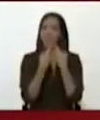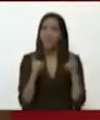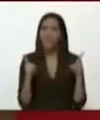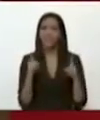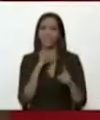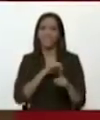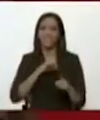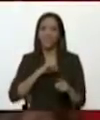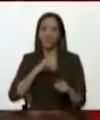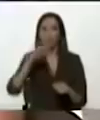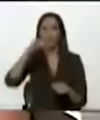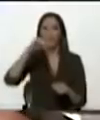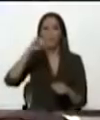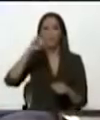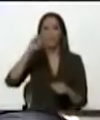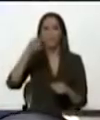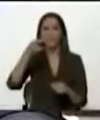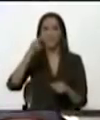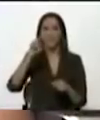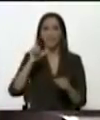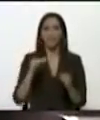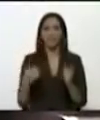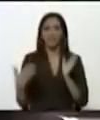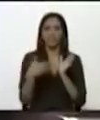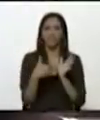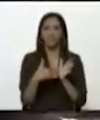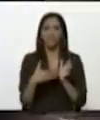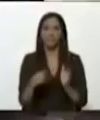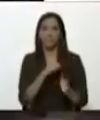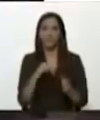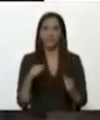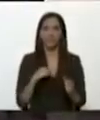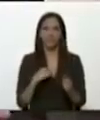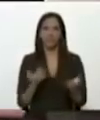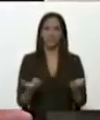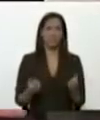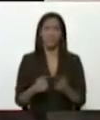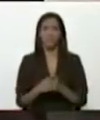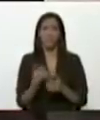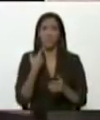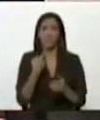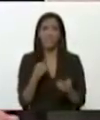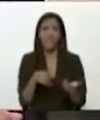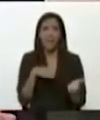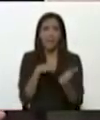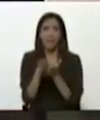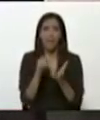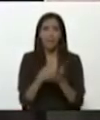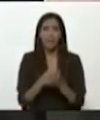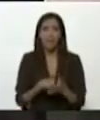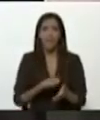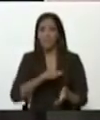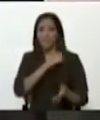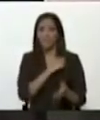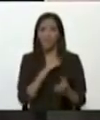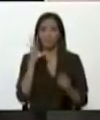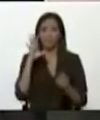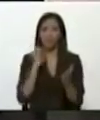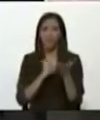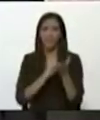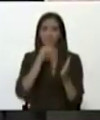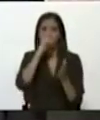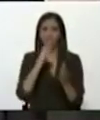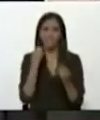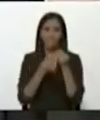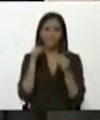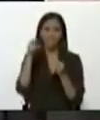señor Miguel Salazar. No, y que además él te ataca en lo personal, que si uno va a un restaurante o lo que sea, lo único que dije es que te la pasas en Madrid como 5 veces al año. ¿Qué estás haciendo allá?